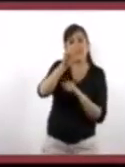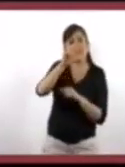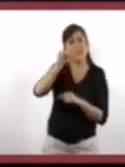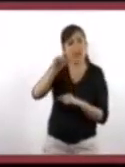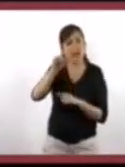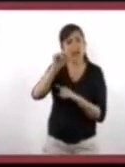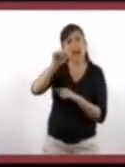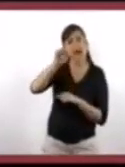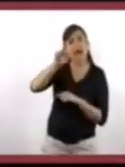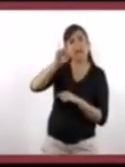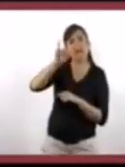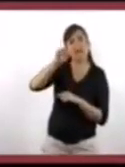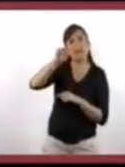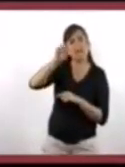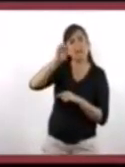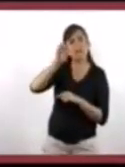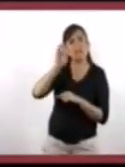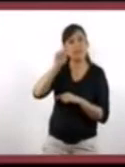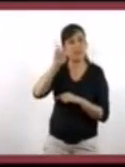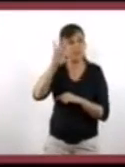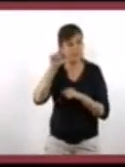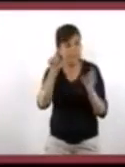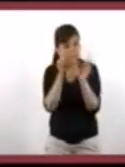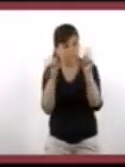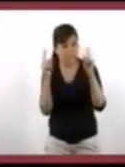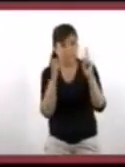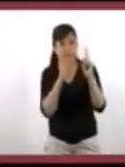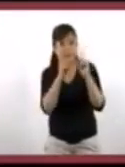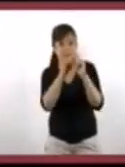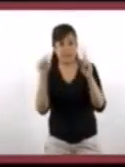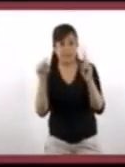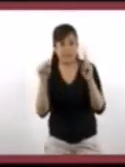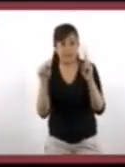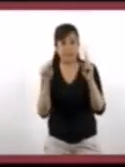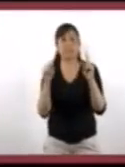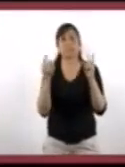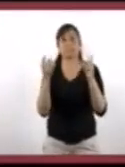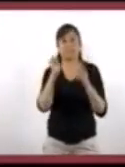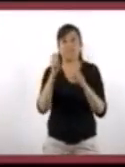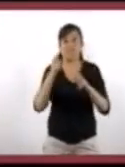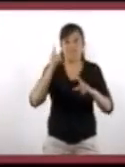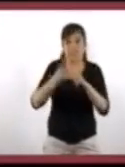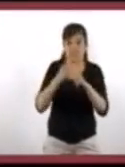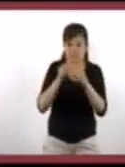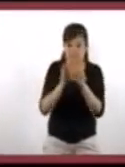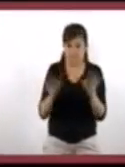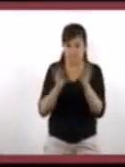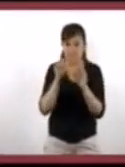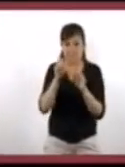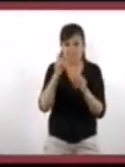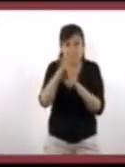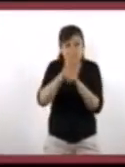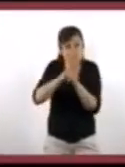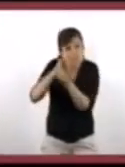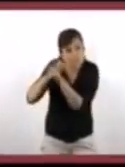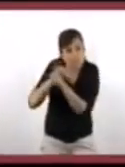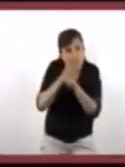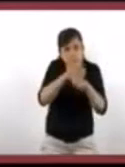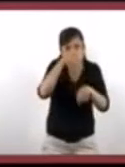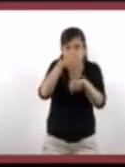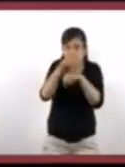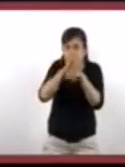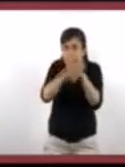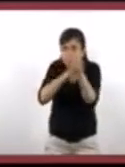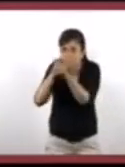aritmética. Media aritmética. Aritmética puede ser un sustantivo, el área de las matemáticas que estudia los números, o puede, como en